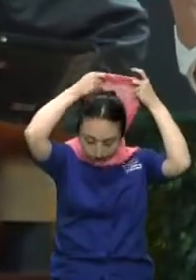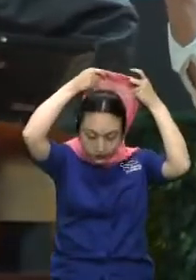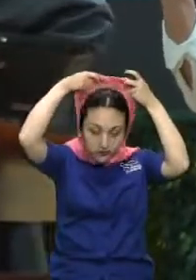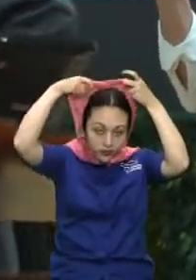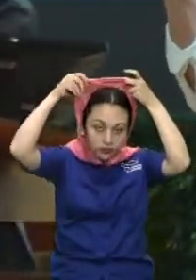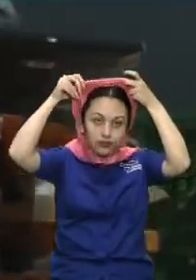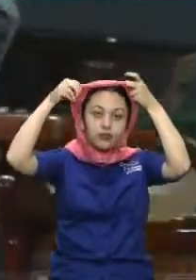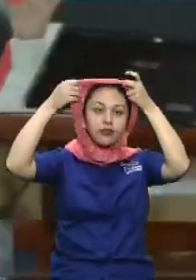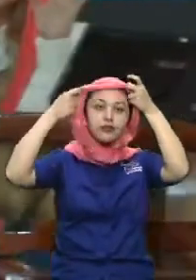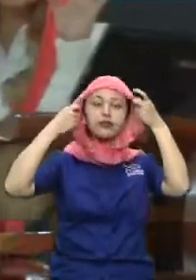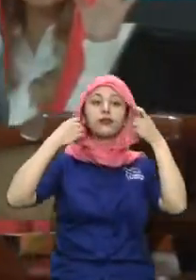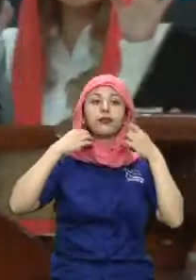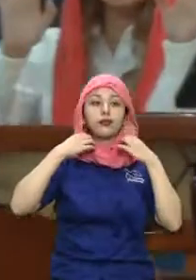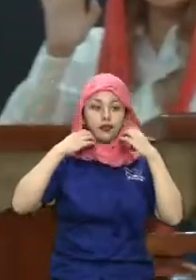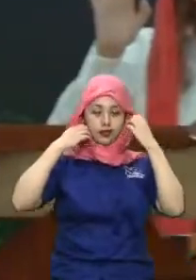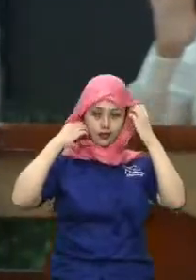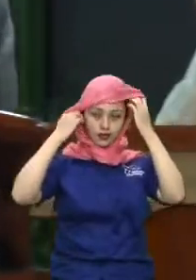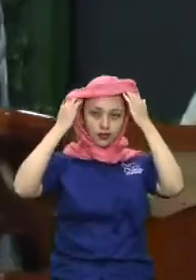vamos.